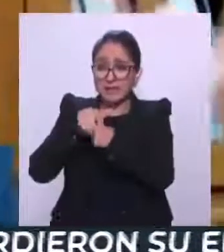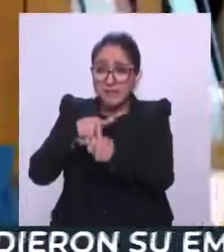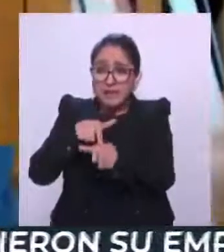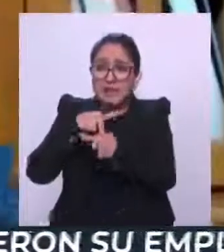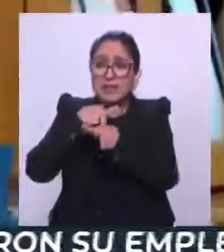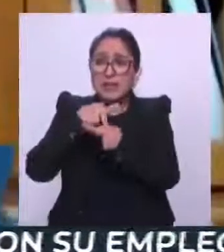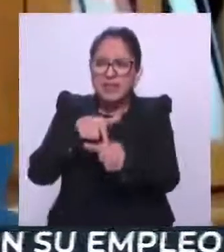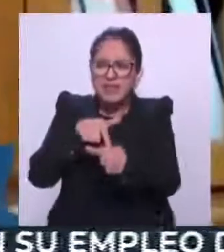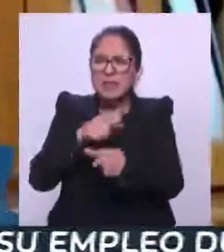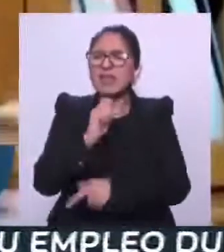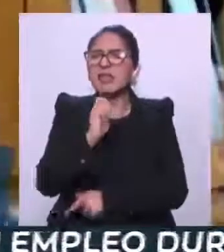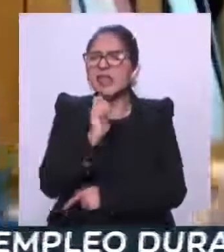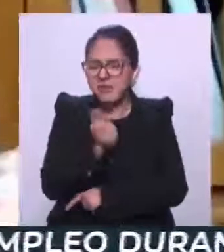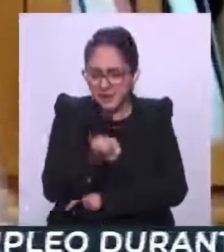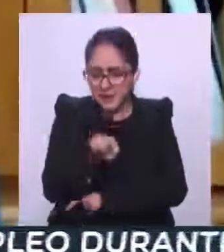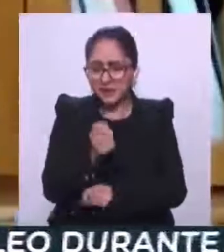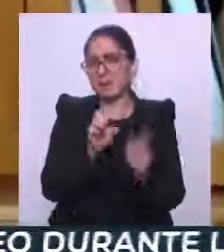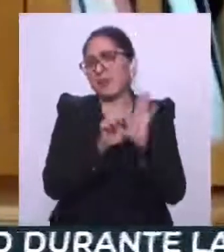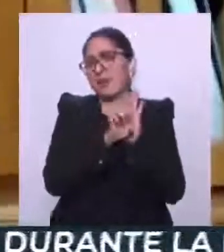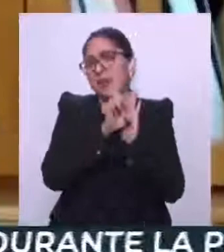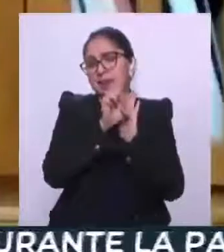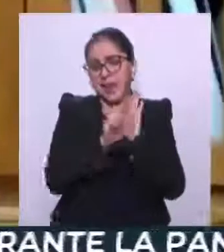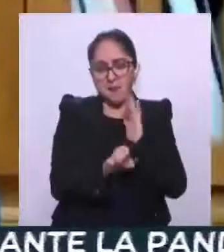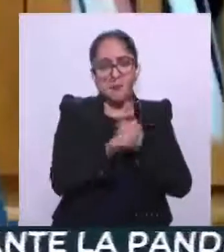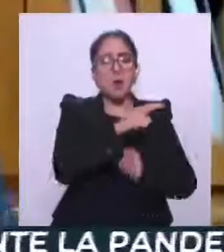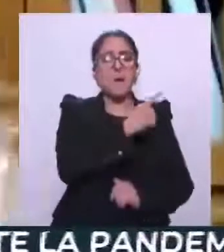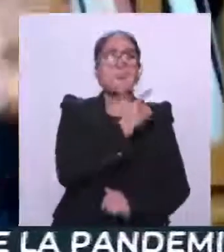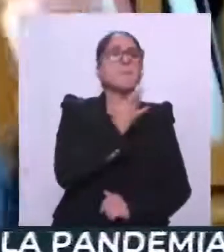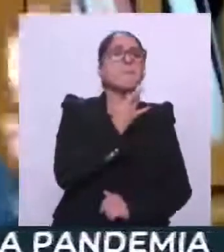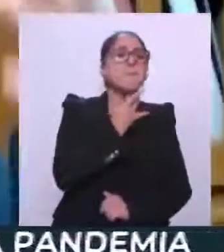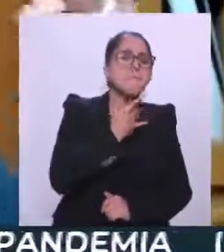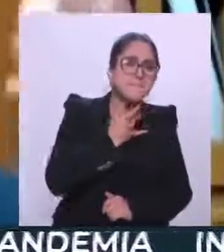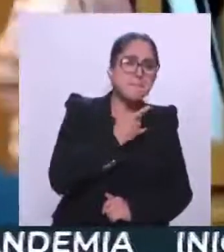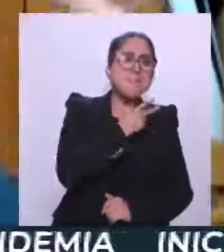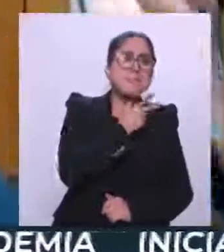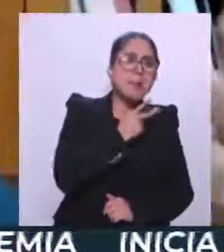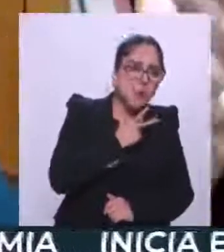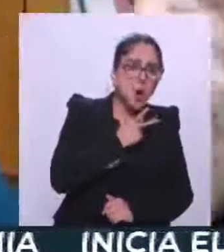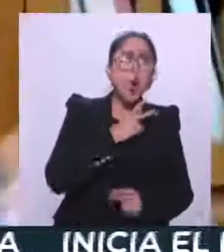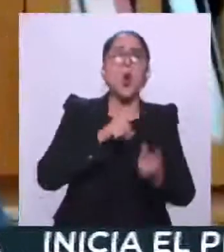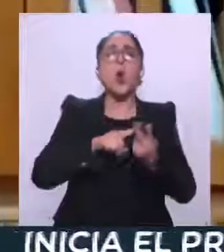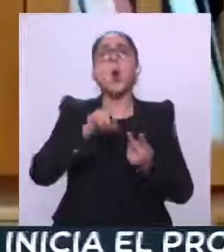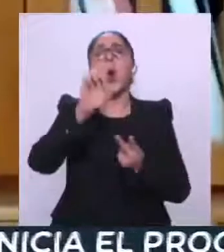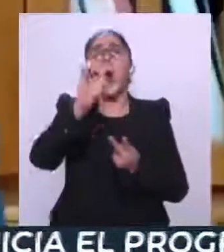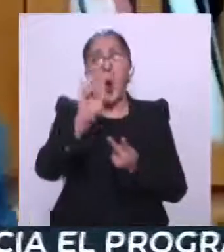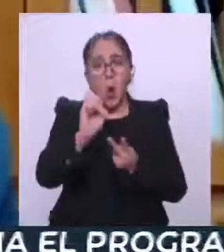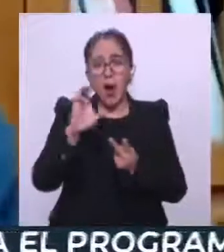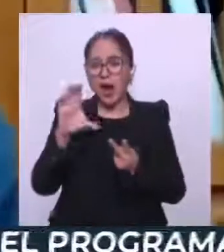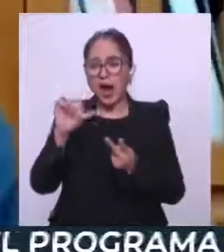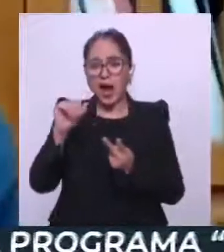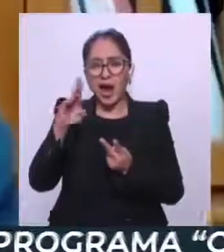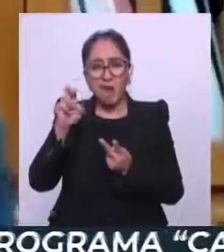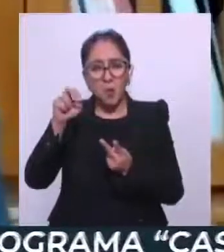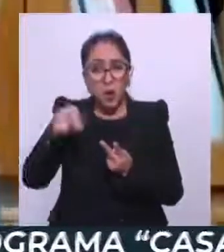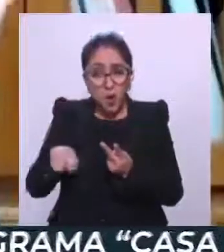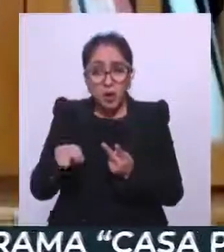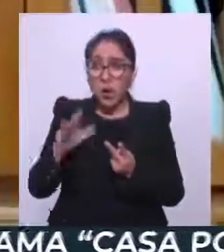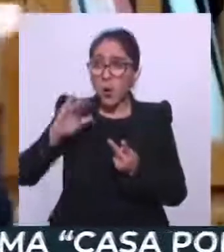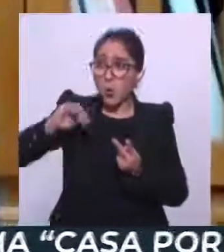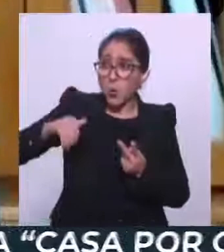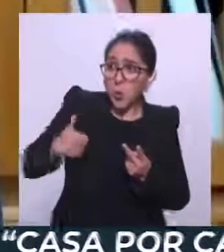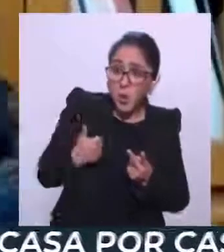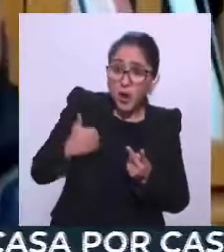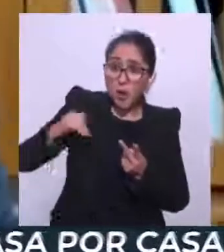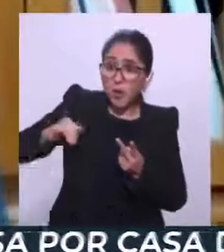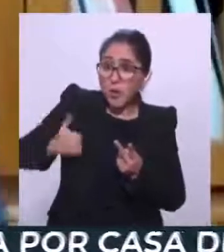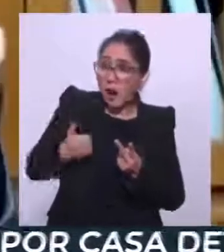porque a diferencia del petróleo o el carbón, no podemos almacenar grandes cantidades de electricidad.